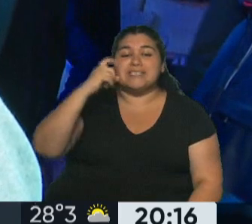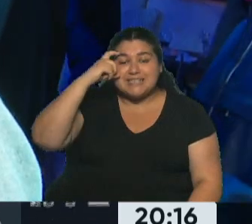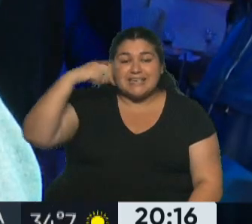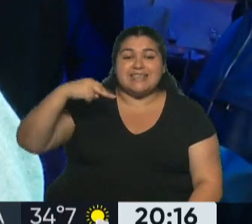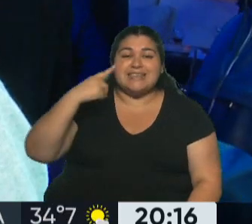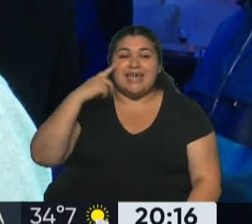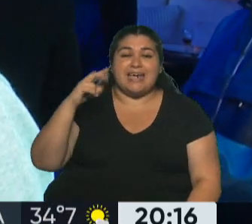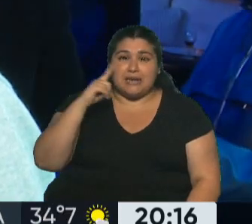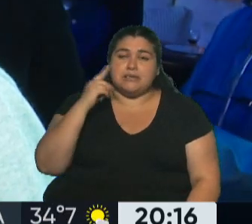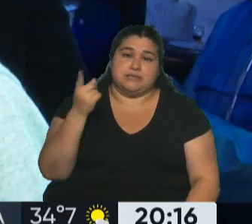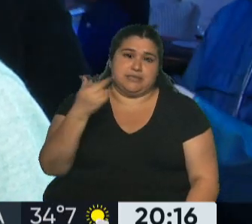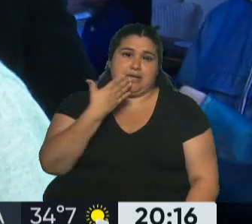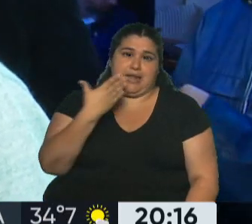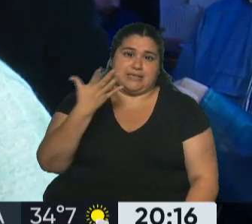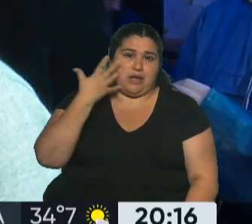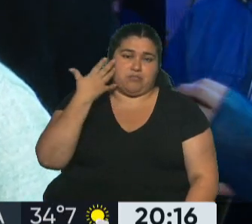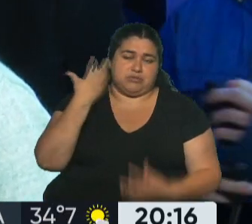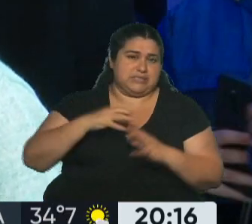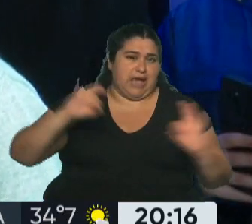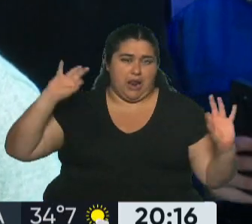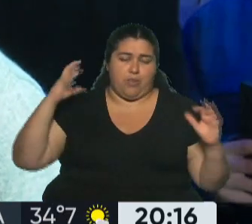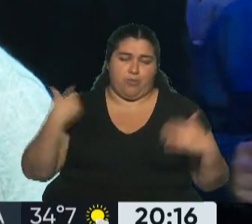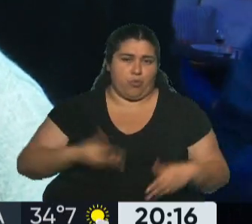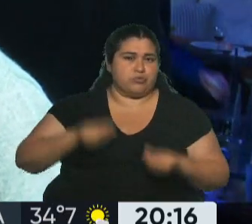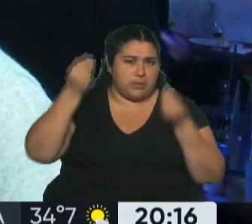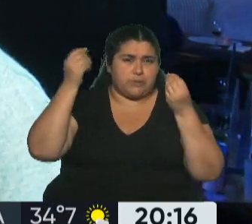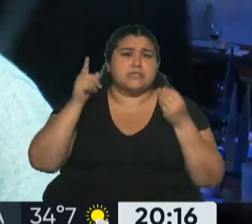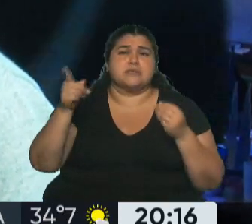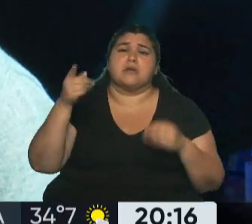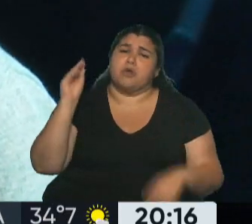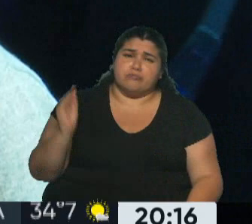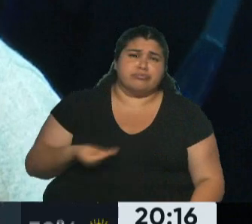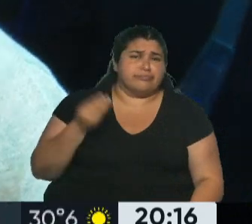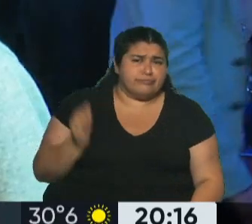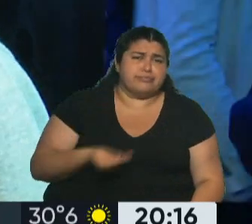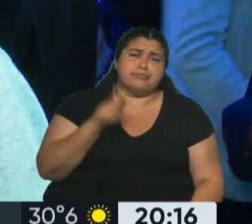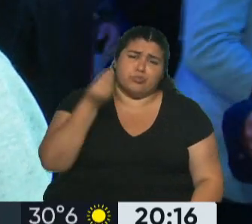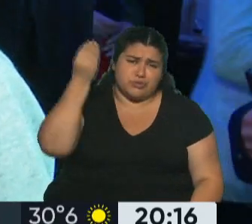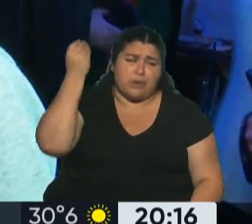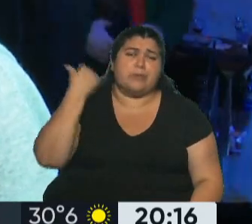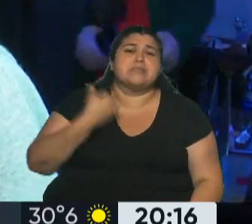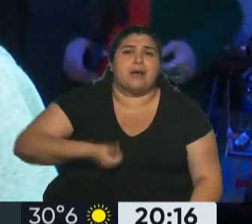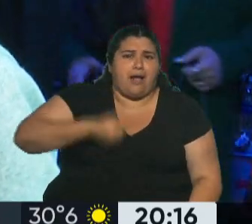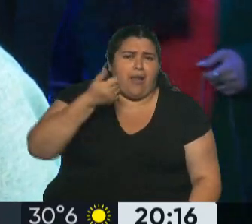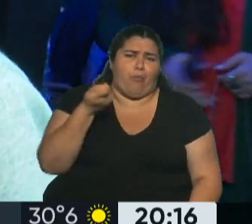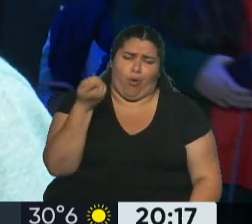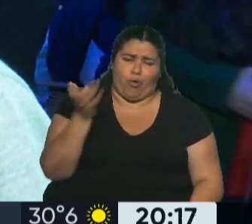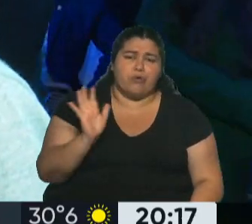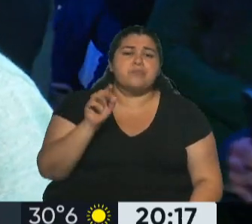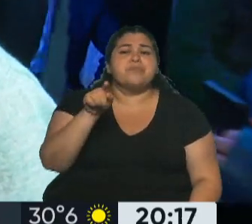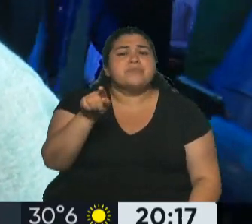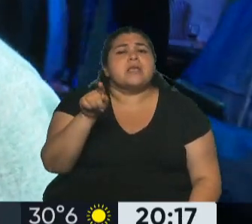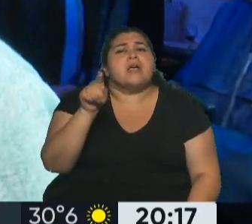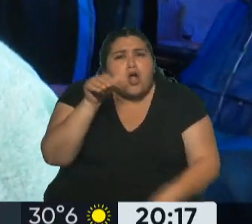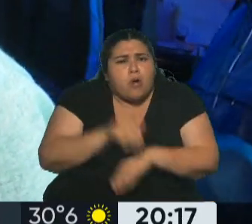salvación de tigre pero tigre sufrió más de la cuenta tiene más derrotas que victorias en lo que fue el final del Campeonato no empezó tan